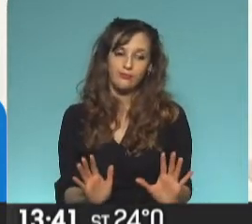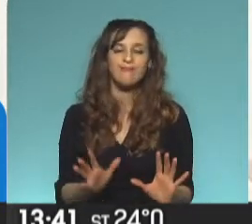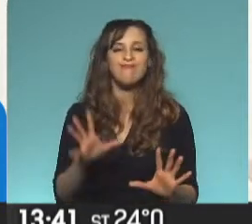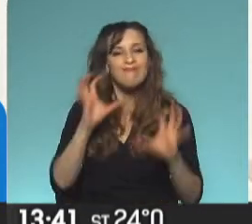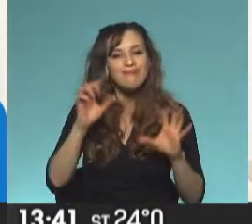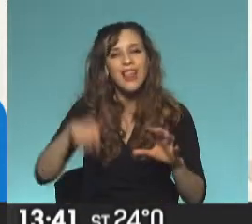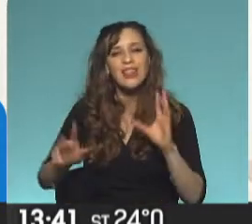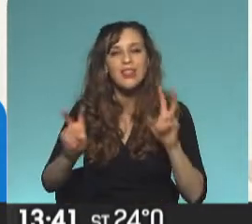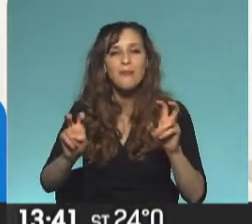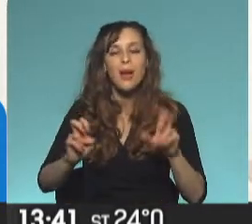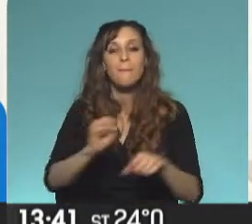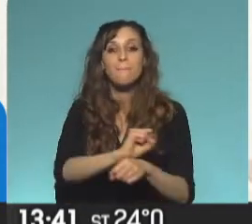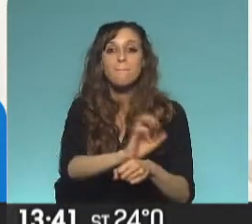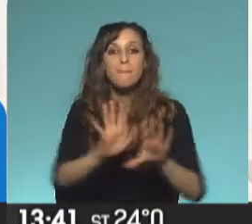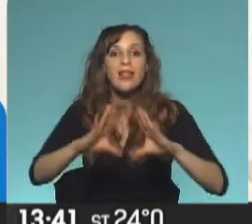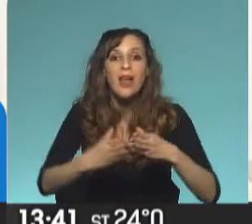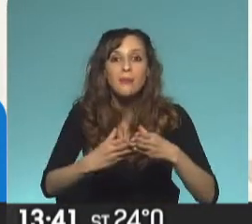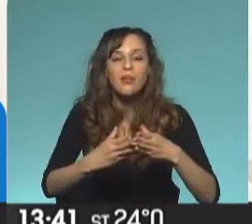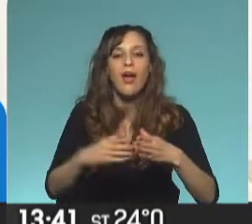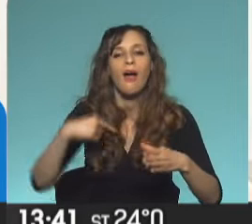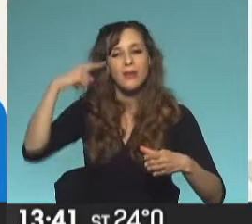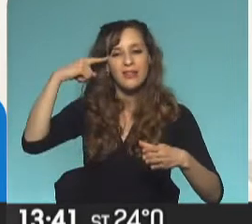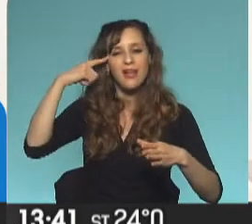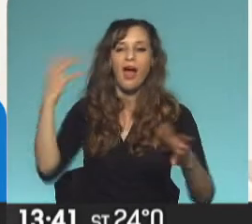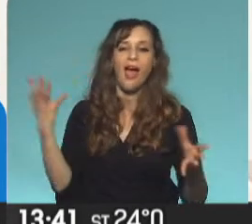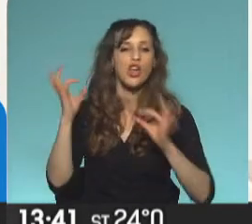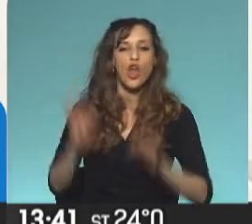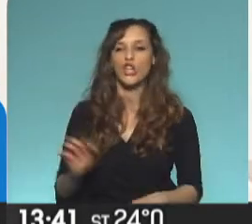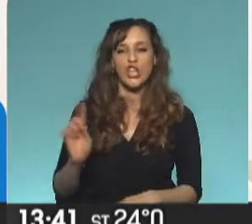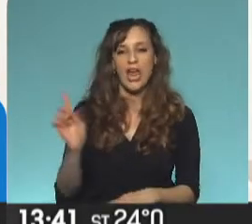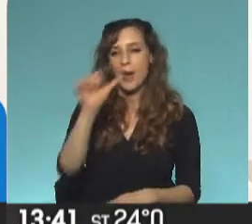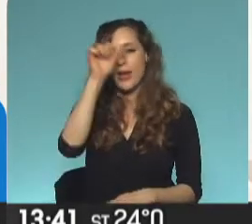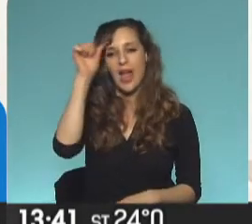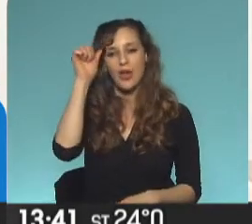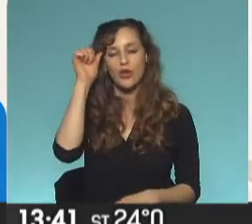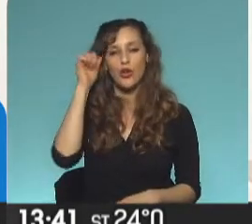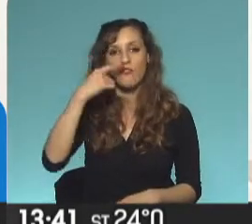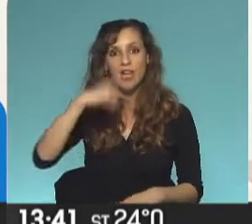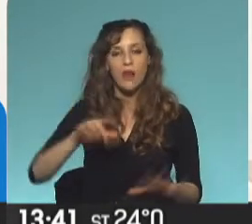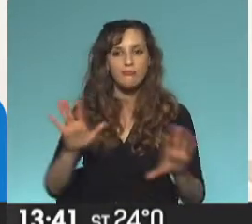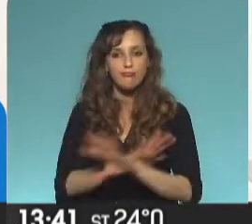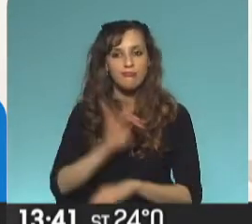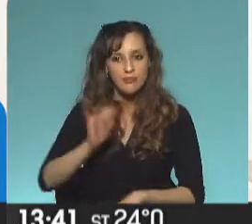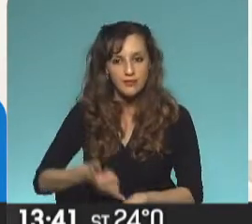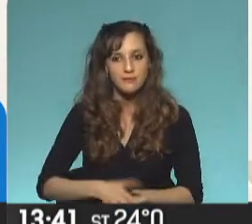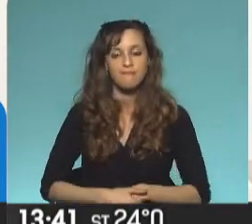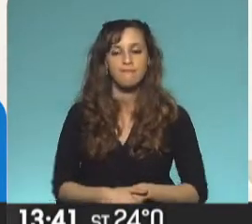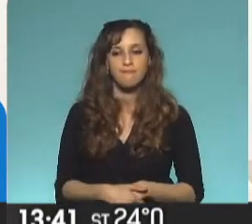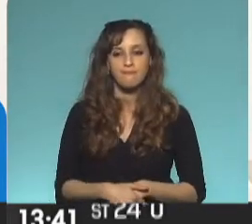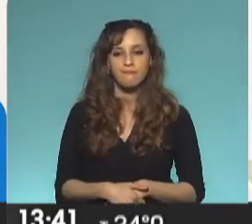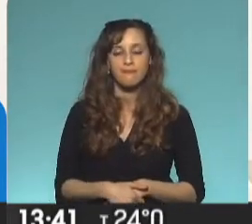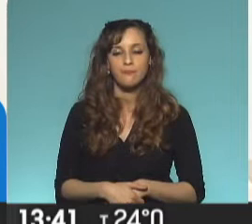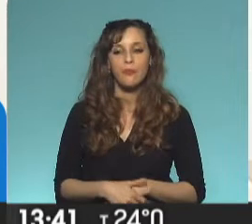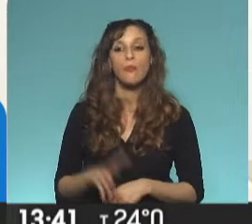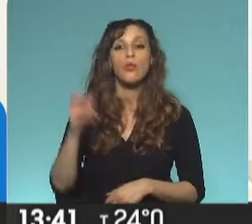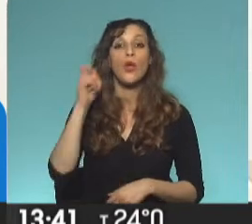pandemia que parecía lejanísima y parecía prácticamente inviable lo que logramos